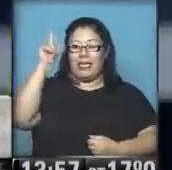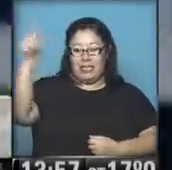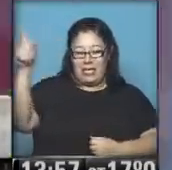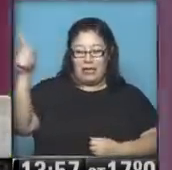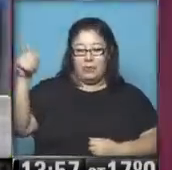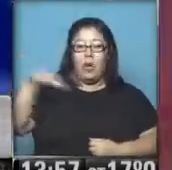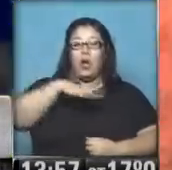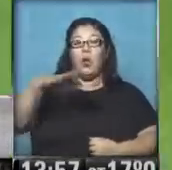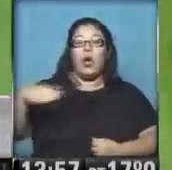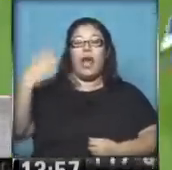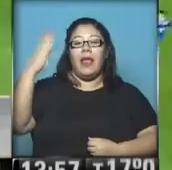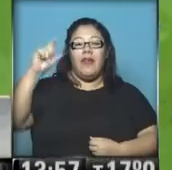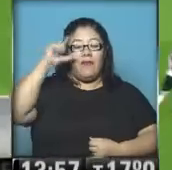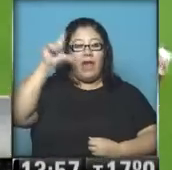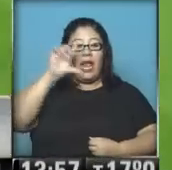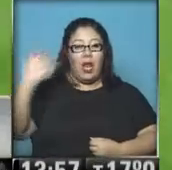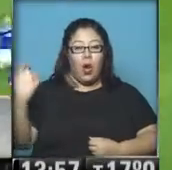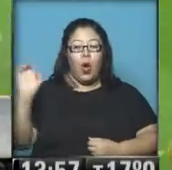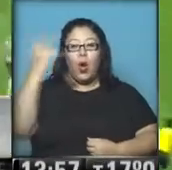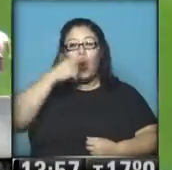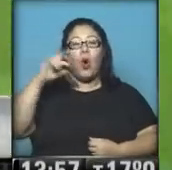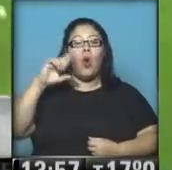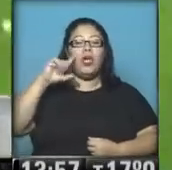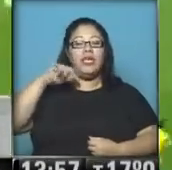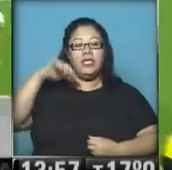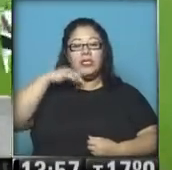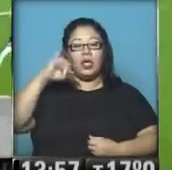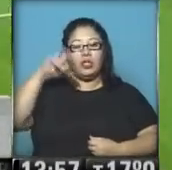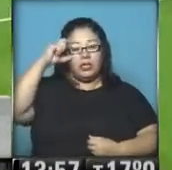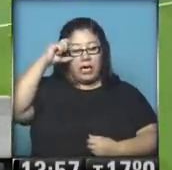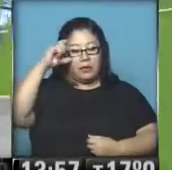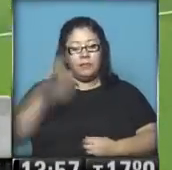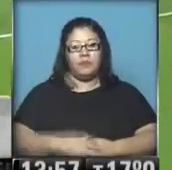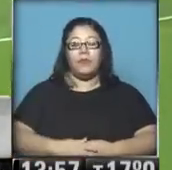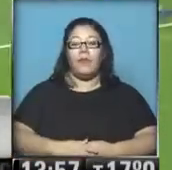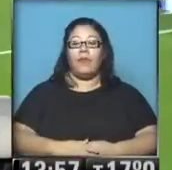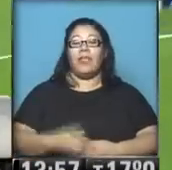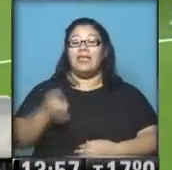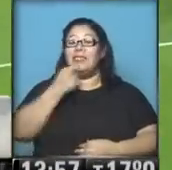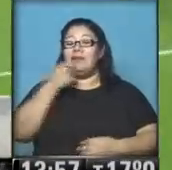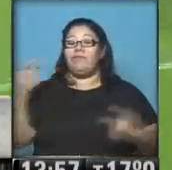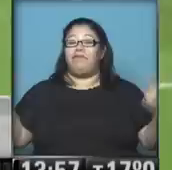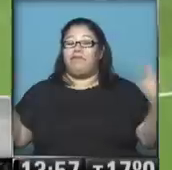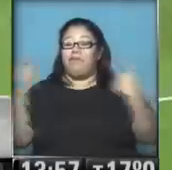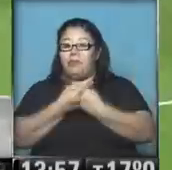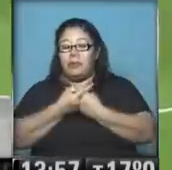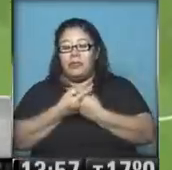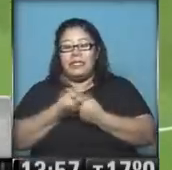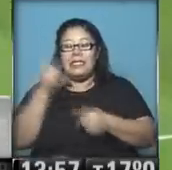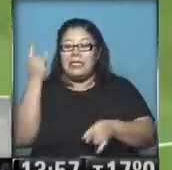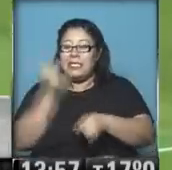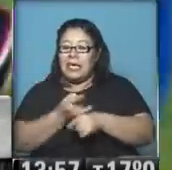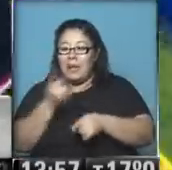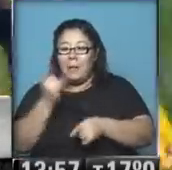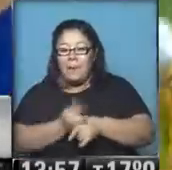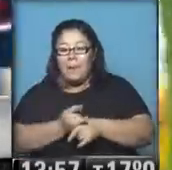no cunda el pánico. Que no cunda, lo que pasa es que los números, es el cuco de River, sí. El Cruzeiro. Cada vez que se enfrentaron, lo dejó afuera y encima le ganó en la